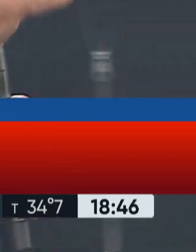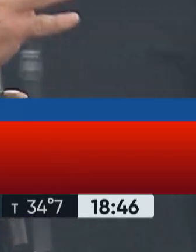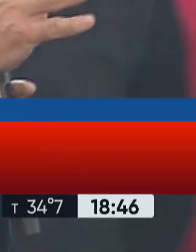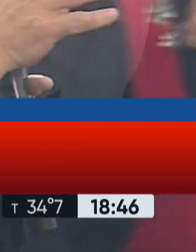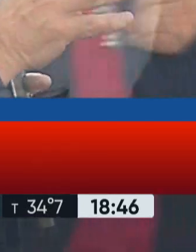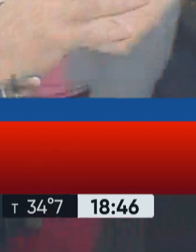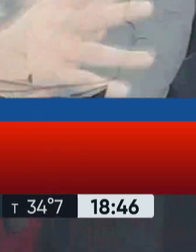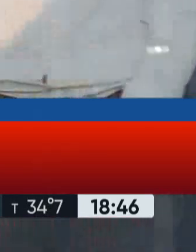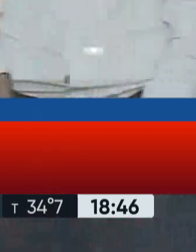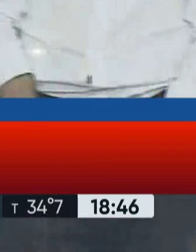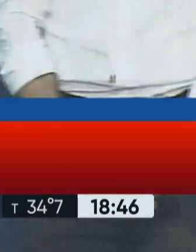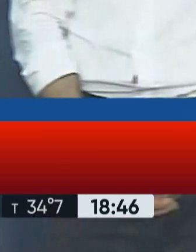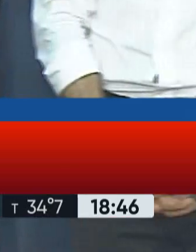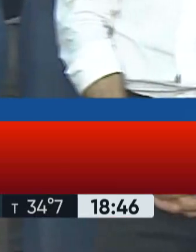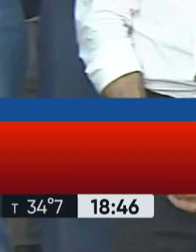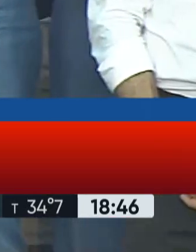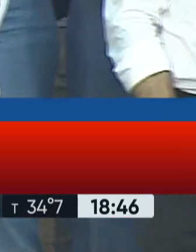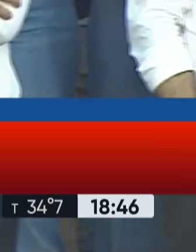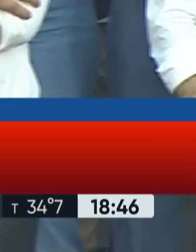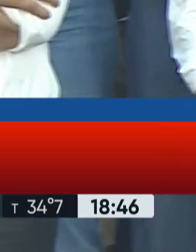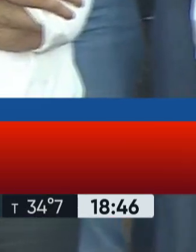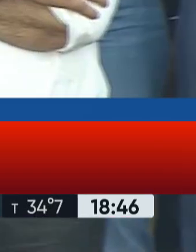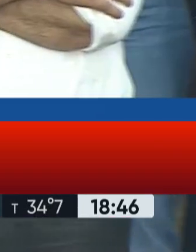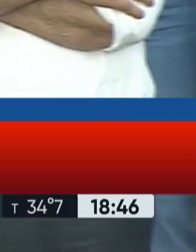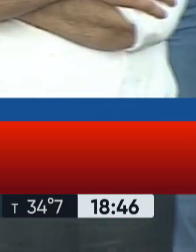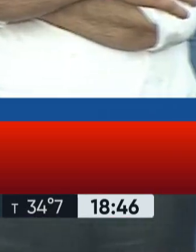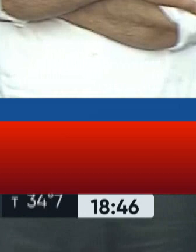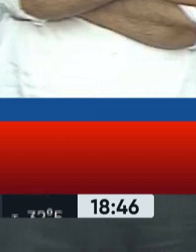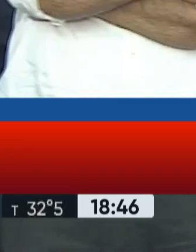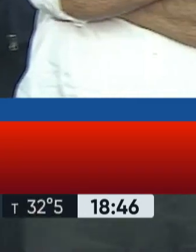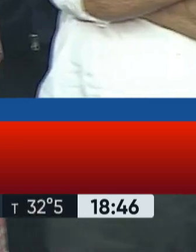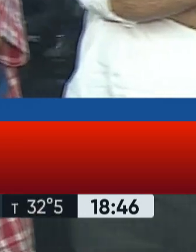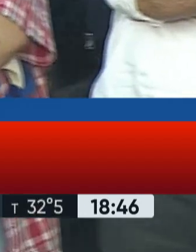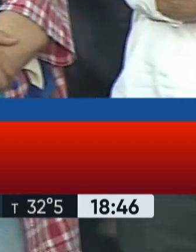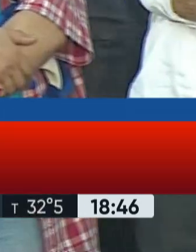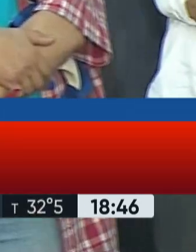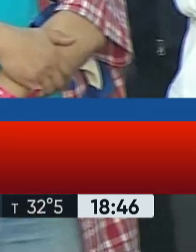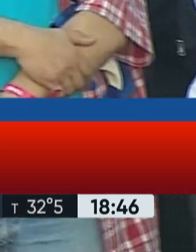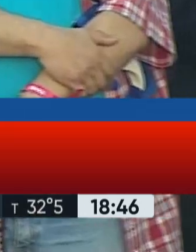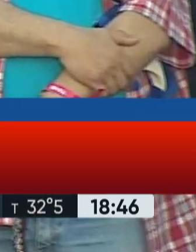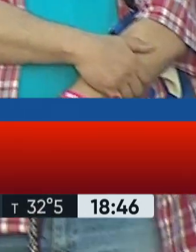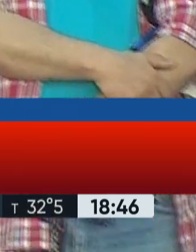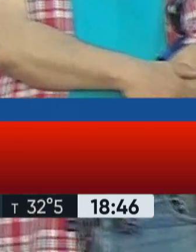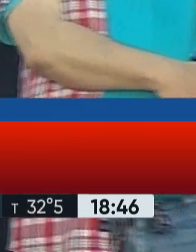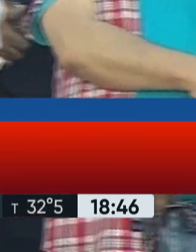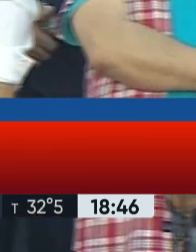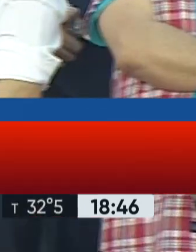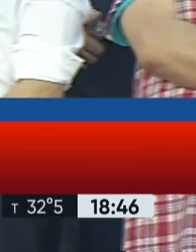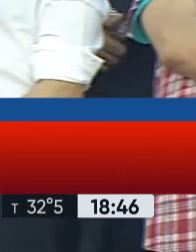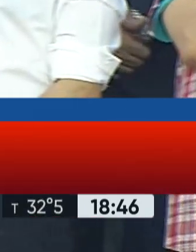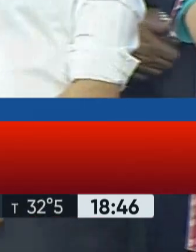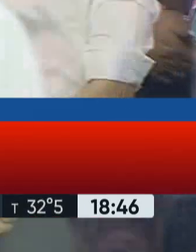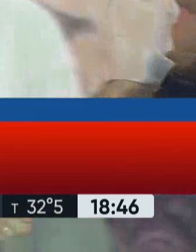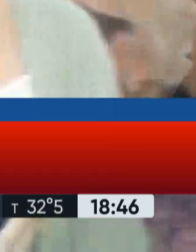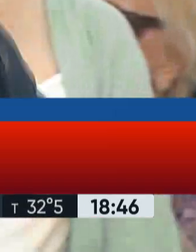habían perdido. Eran los días donde había un lema que circulaba entre todos nosotros, que decía que se vayan